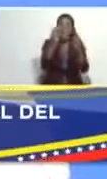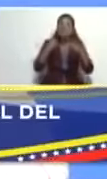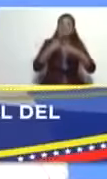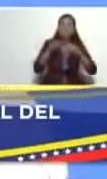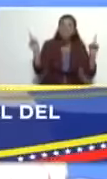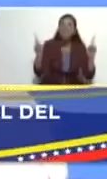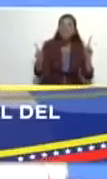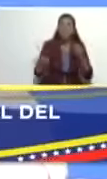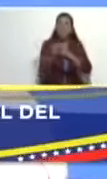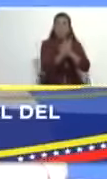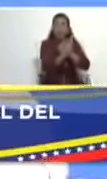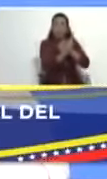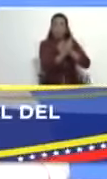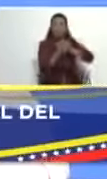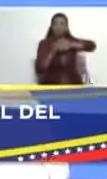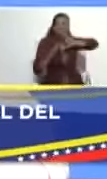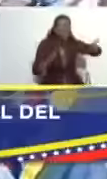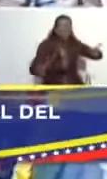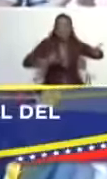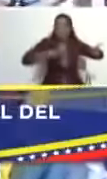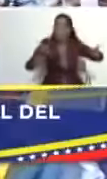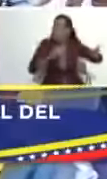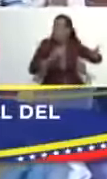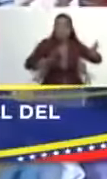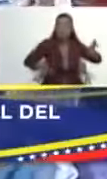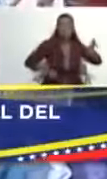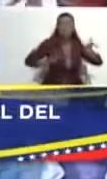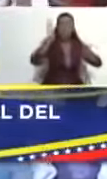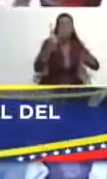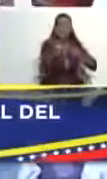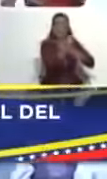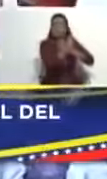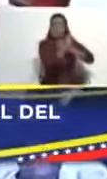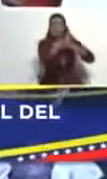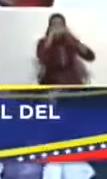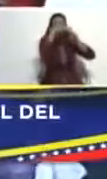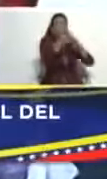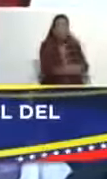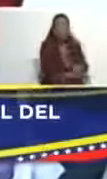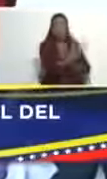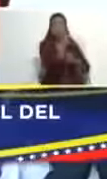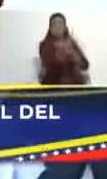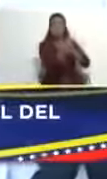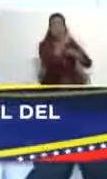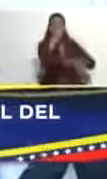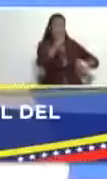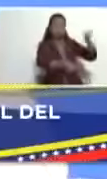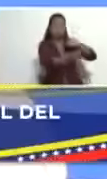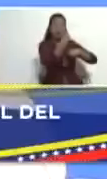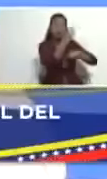con bloqueo, con guerra económica, con agresiones, con amenaza.